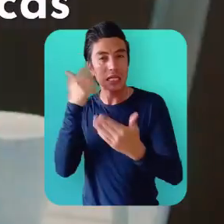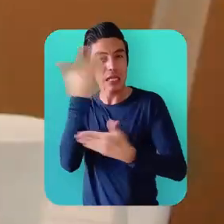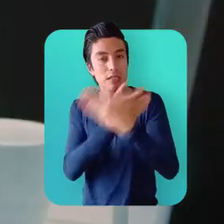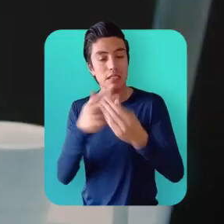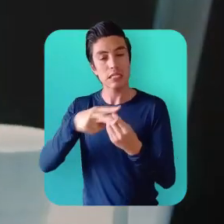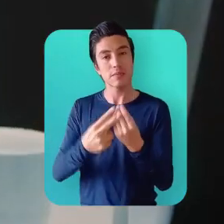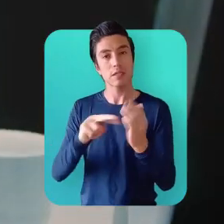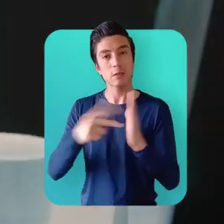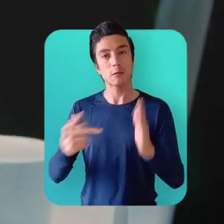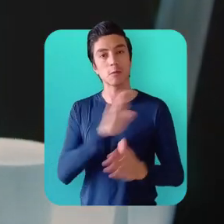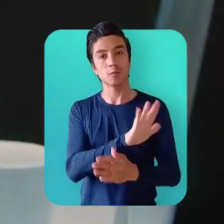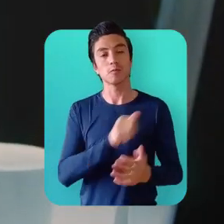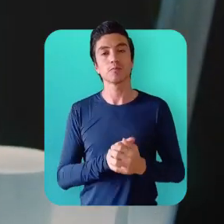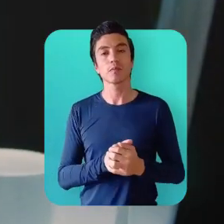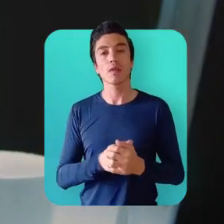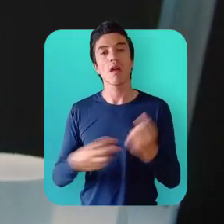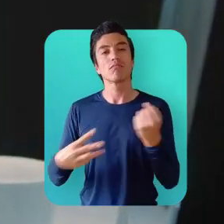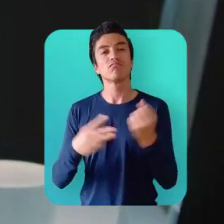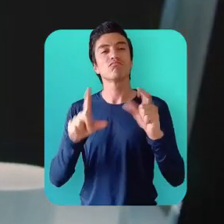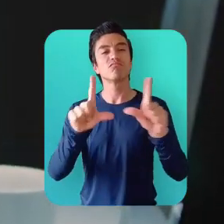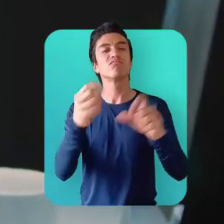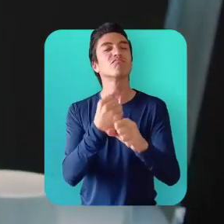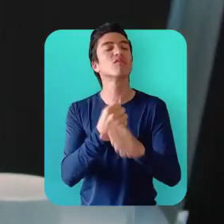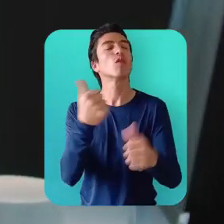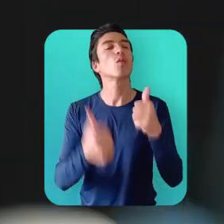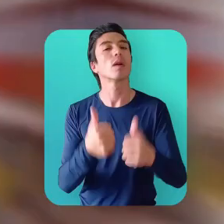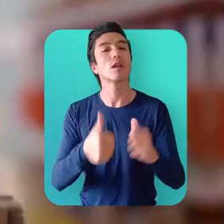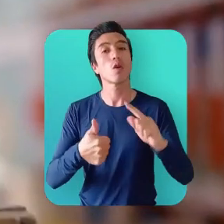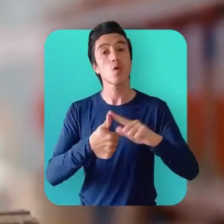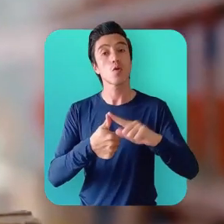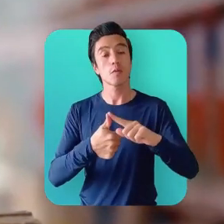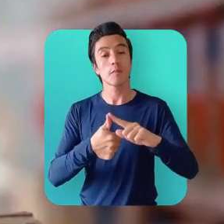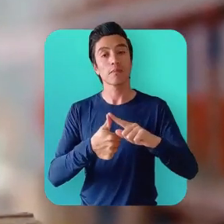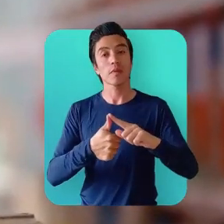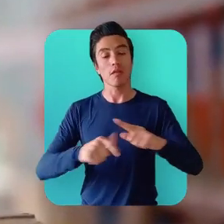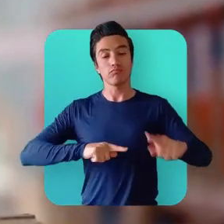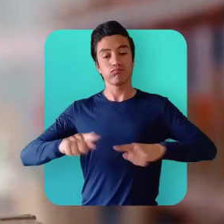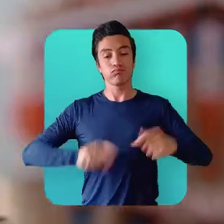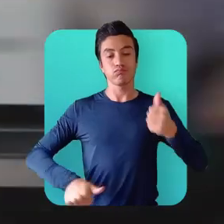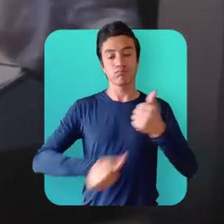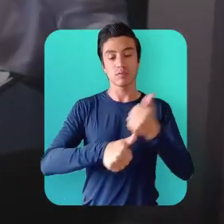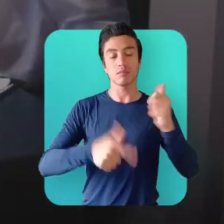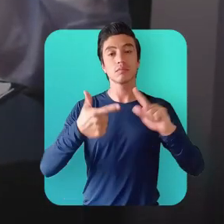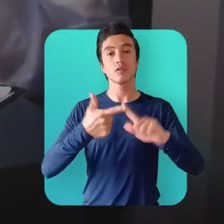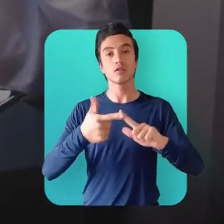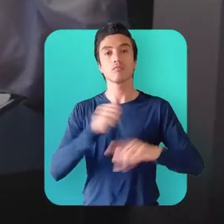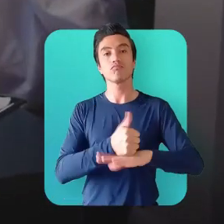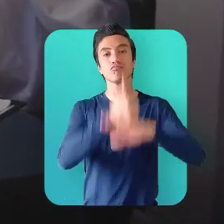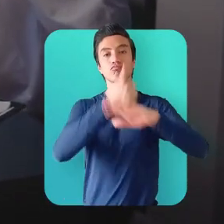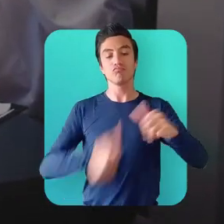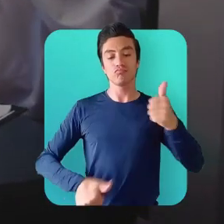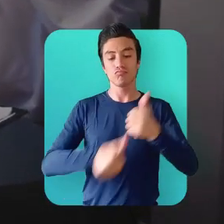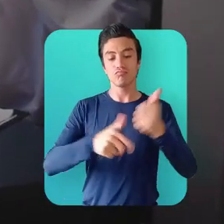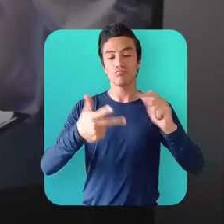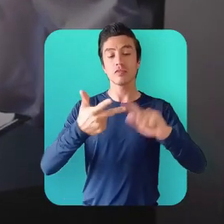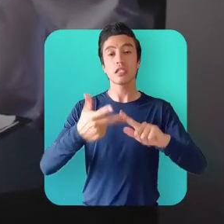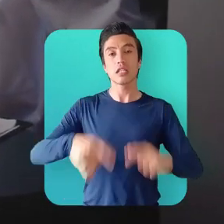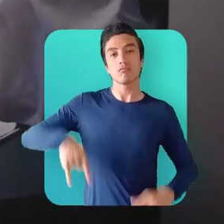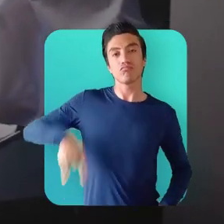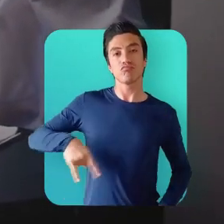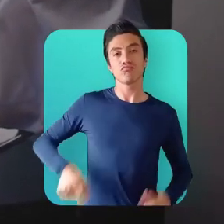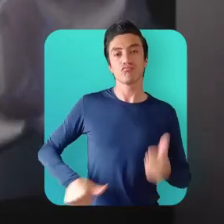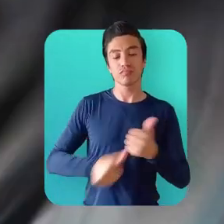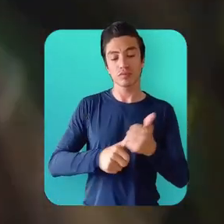tecnológicas. Como egresado SENA, podrá desempeñarse como asistente administrativo, asistente de gerencia,